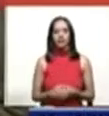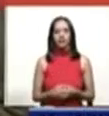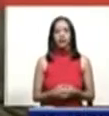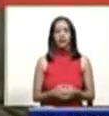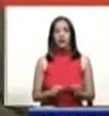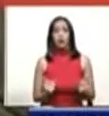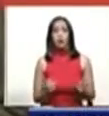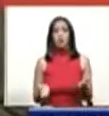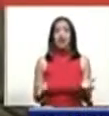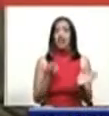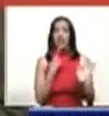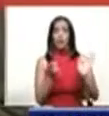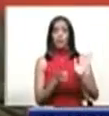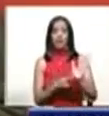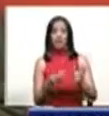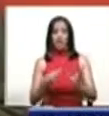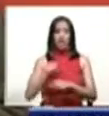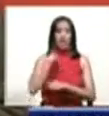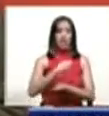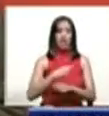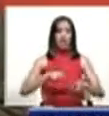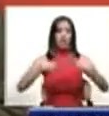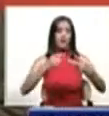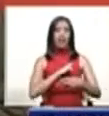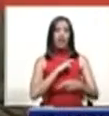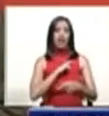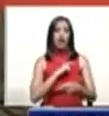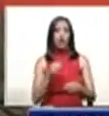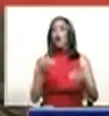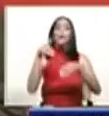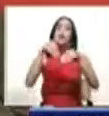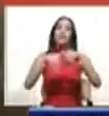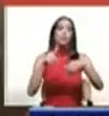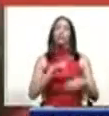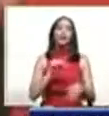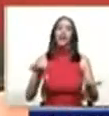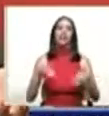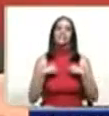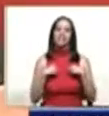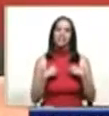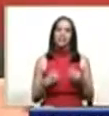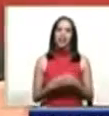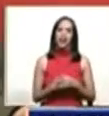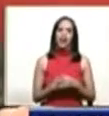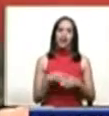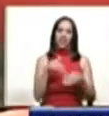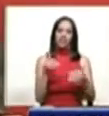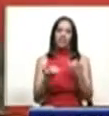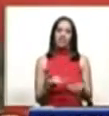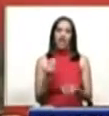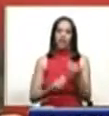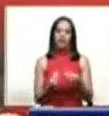a convocar en enero a elecciones porque no van a reconocer el nuevo mandato de Nicolás. Porque Nicolás, ellos no lo están reconociendo hace